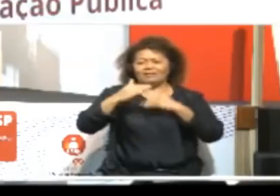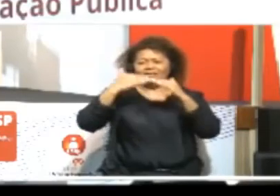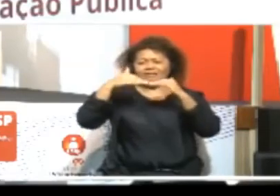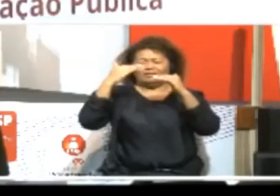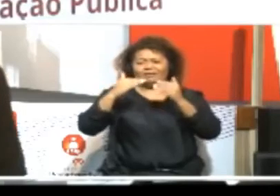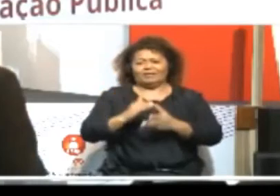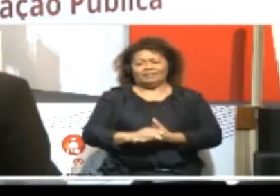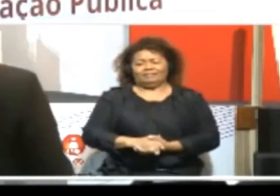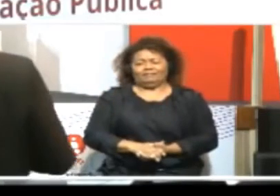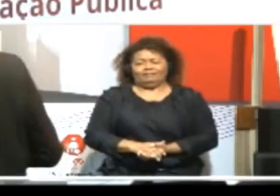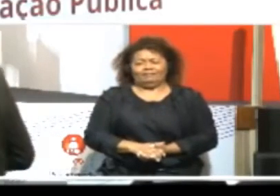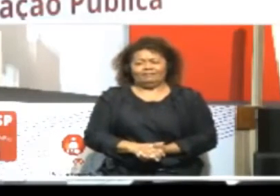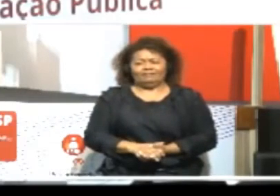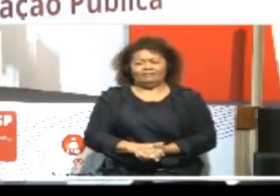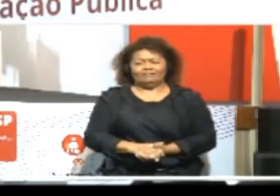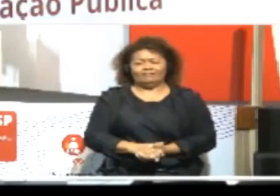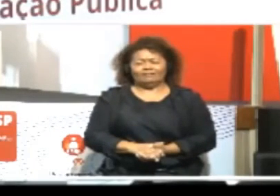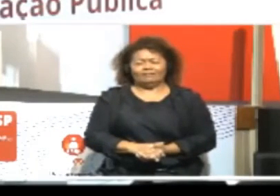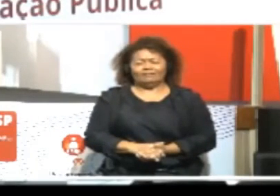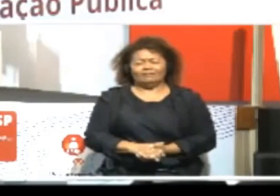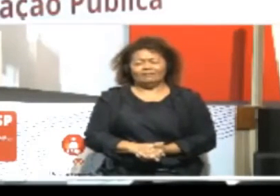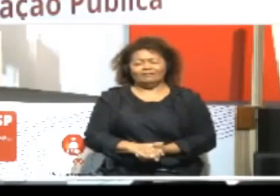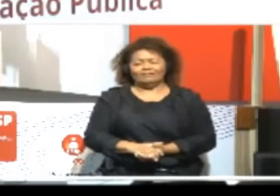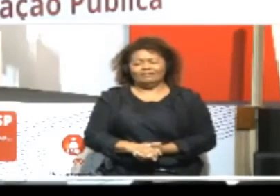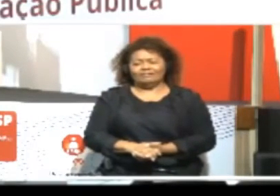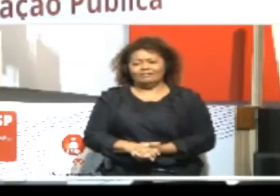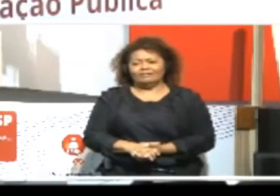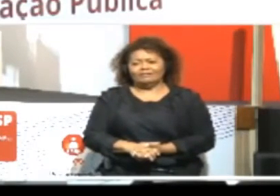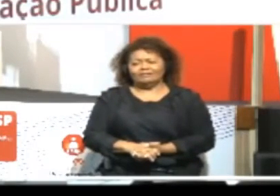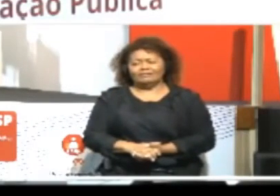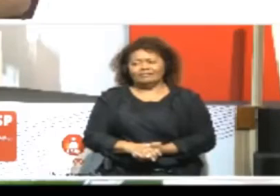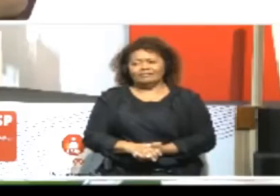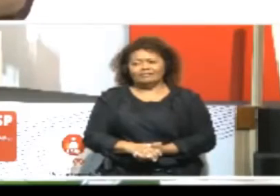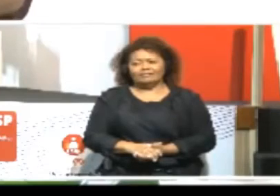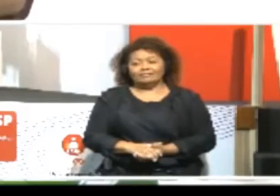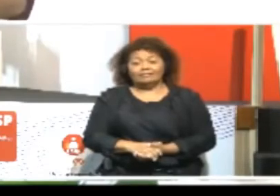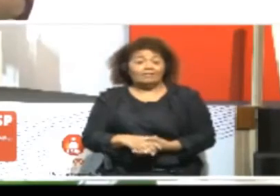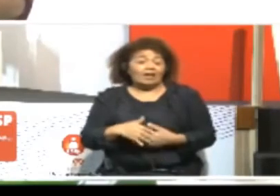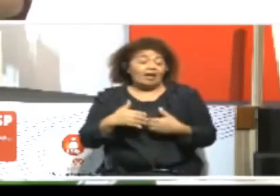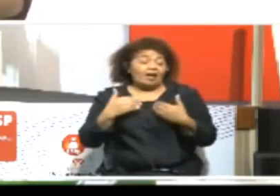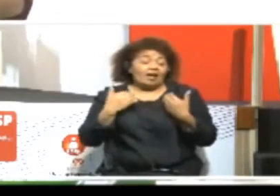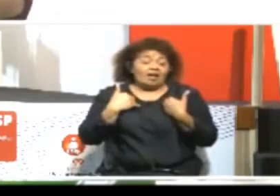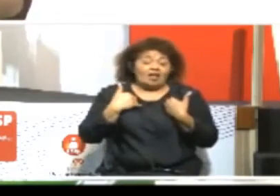Bueno, en cuanto no vienen más preguntas, yo voy a hacerle una.